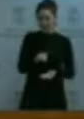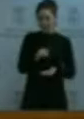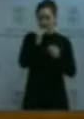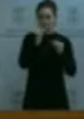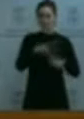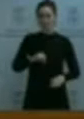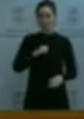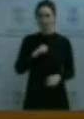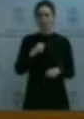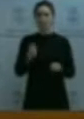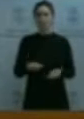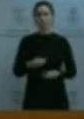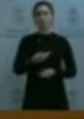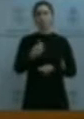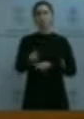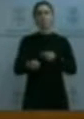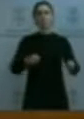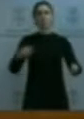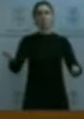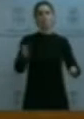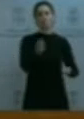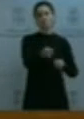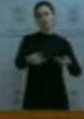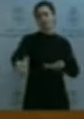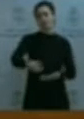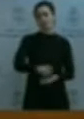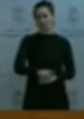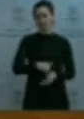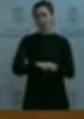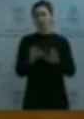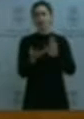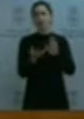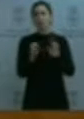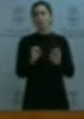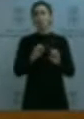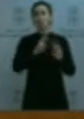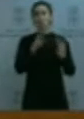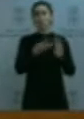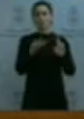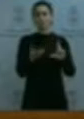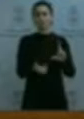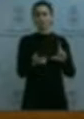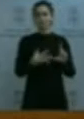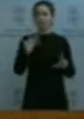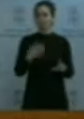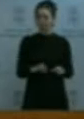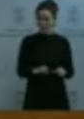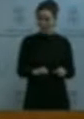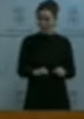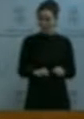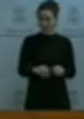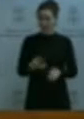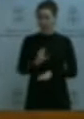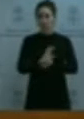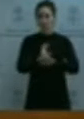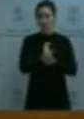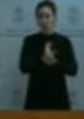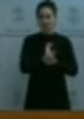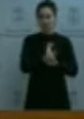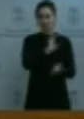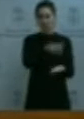una solicitud que podían descargarla incluso por página web. Estaban custodiadas por las consejerías, por las dos consejerías, Castilla y León y Murcia, nadie